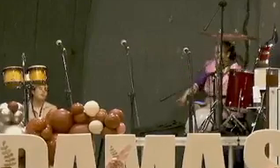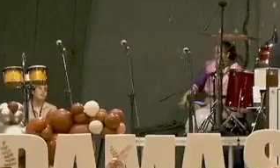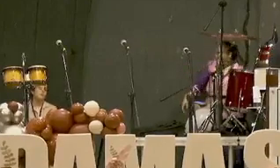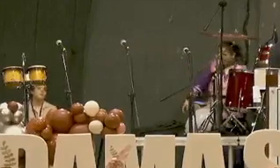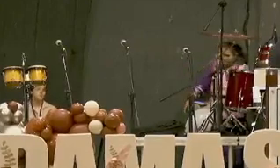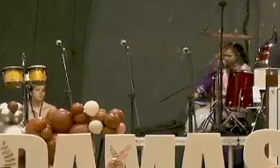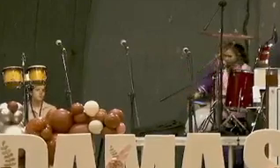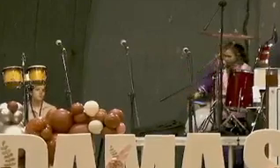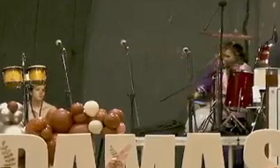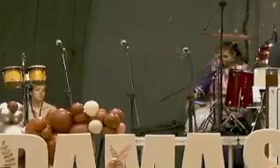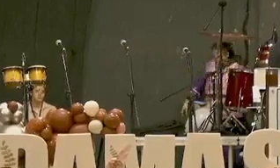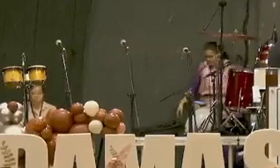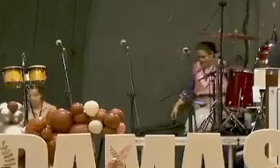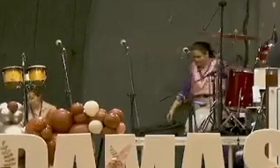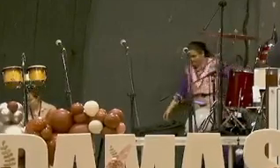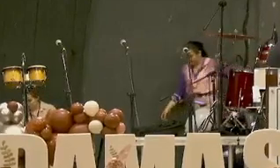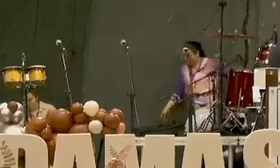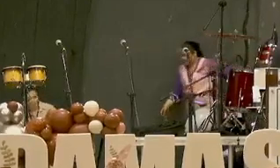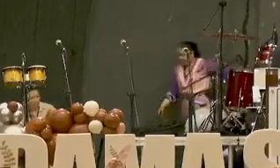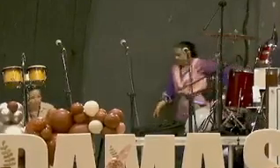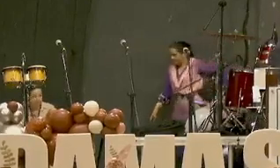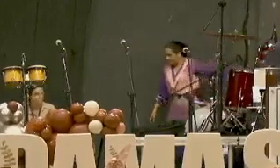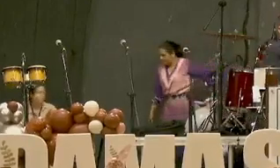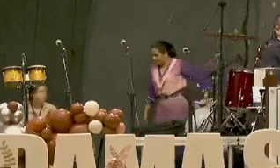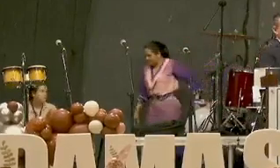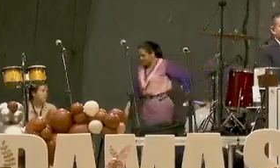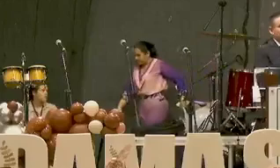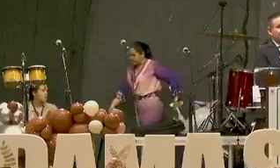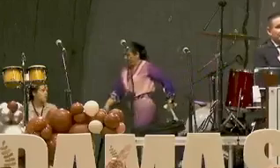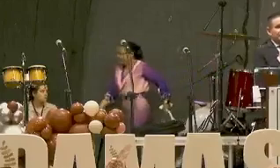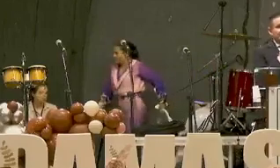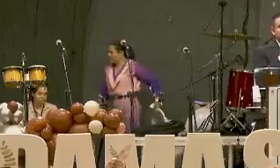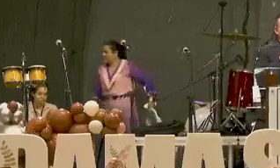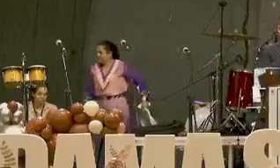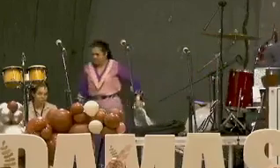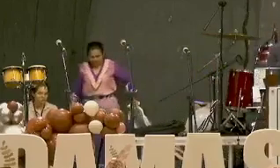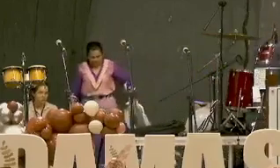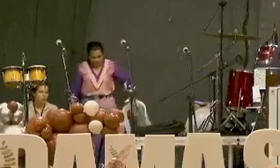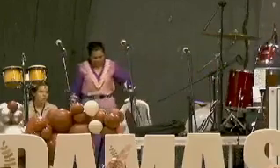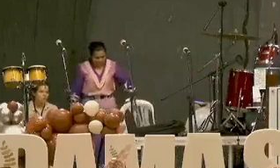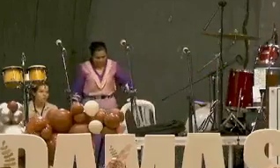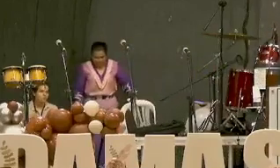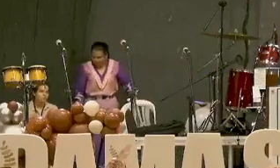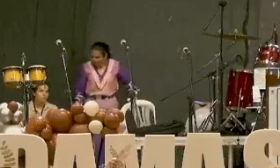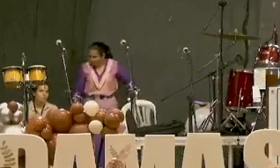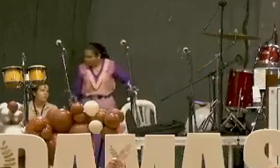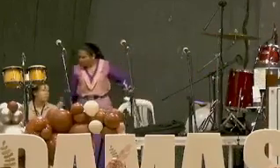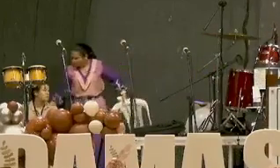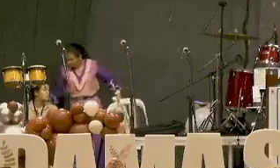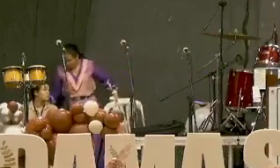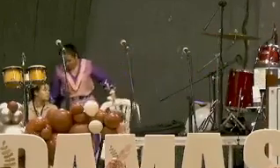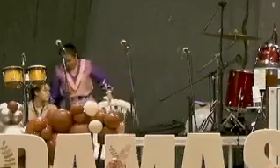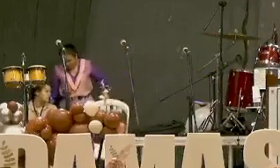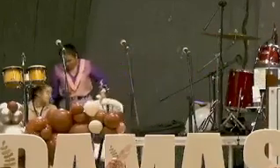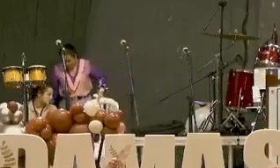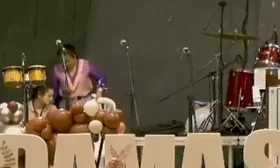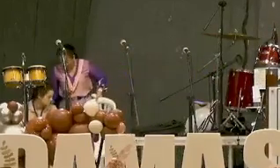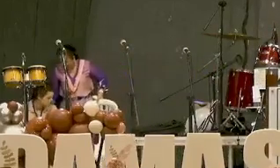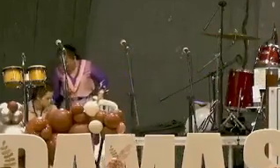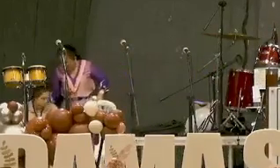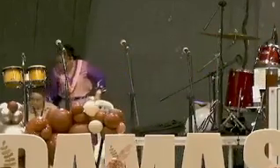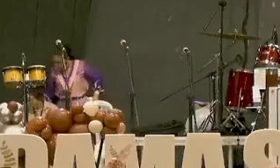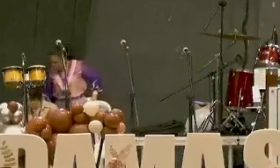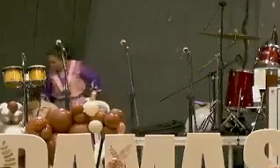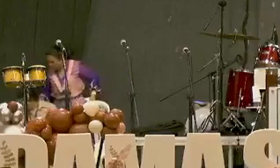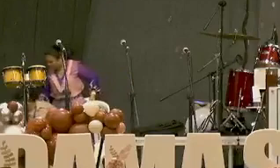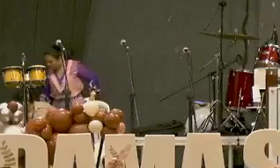verdad que es un placer acompañarlas en las decisiones que ustedes toman. Y aquí seguimos disfrutando de la bendición del